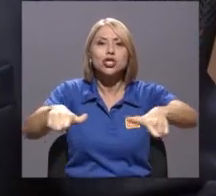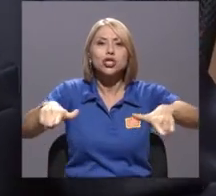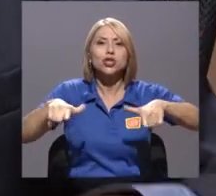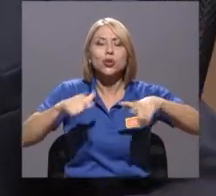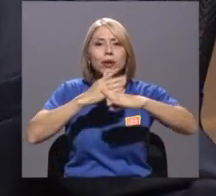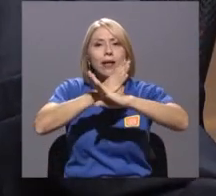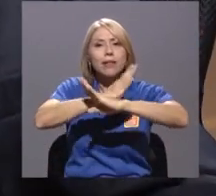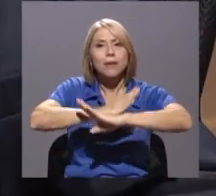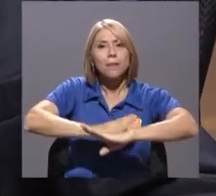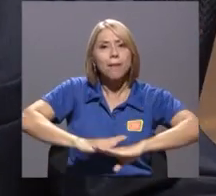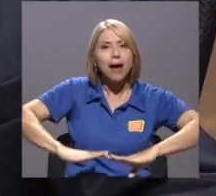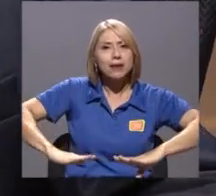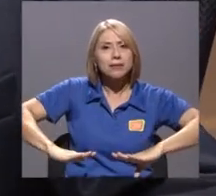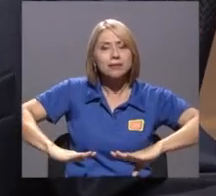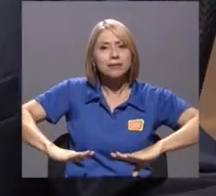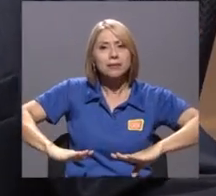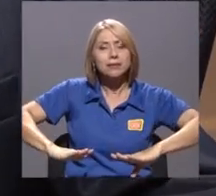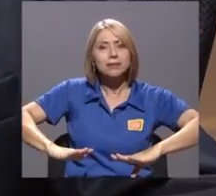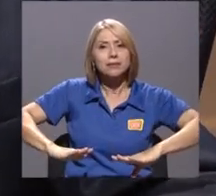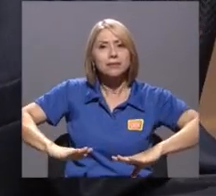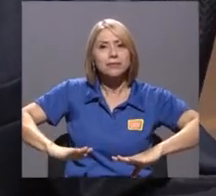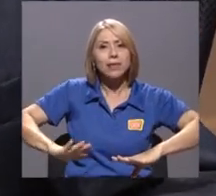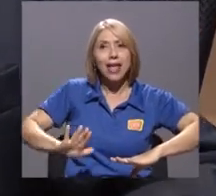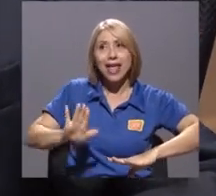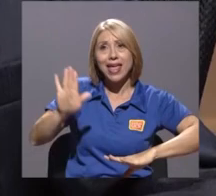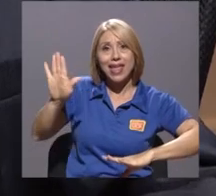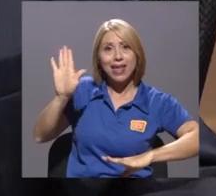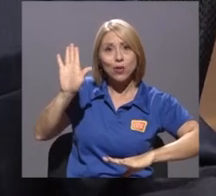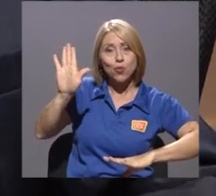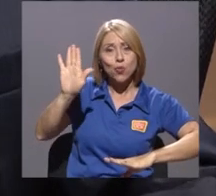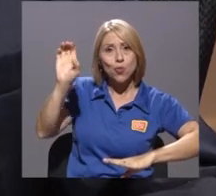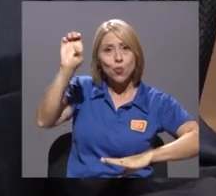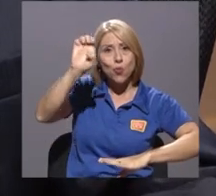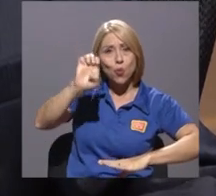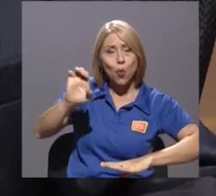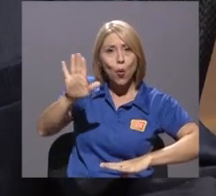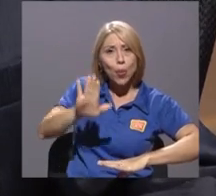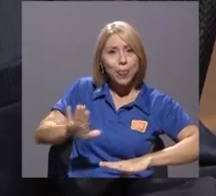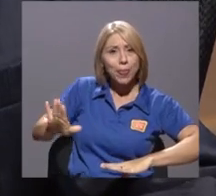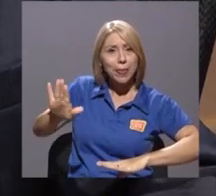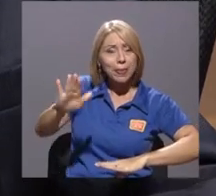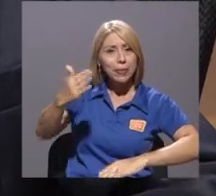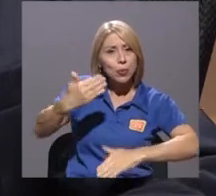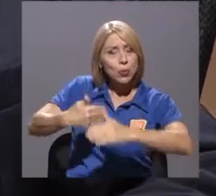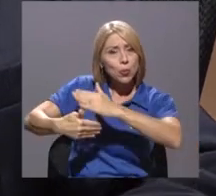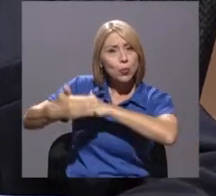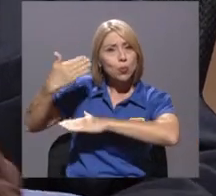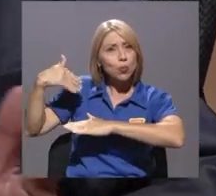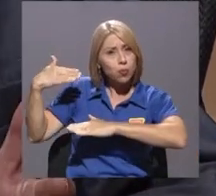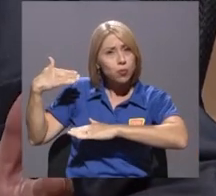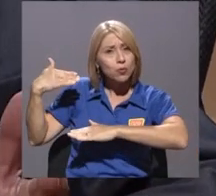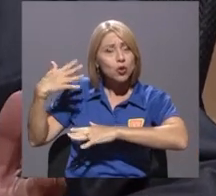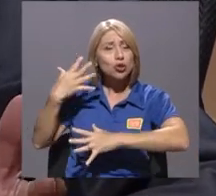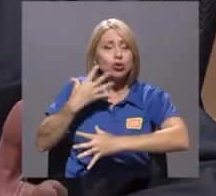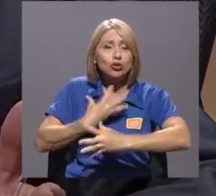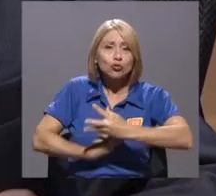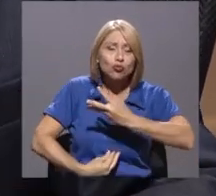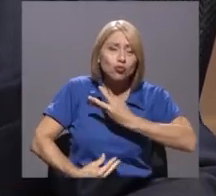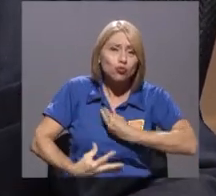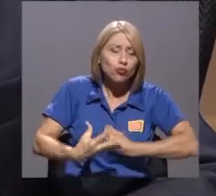en un continente el golpe que fue que sufrió